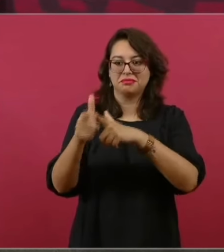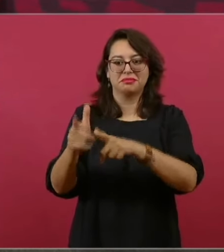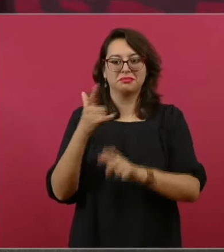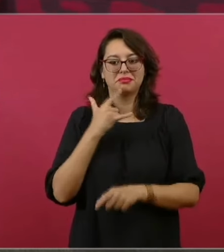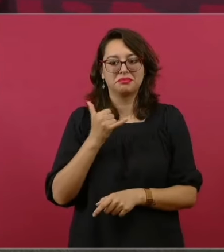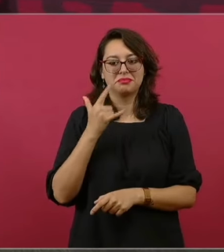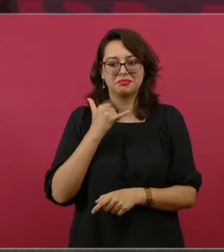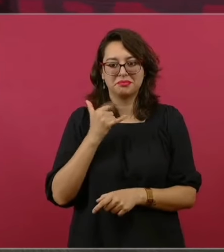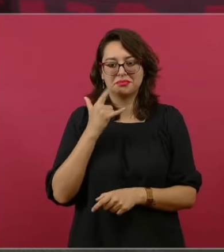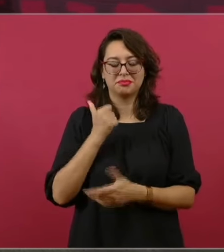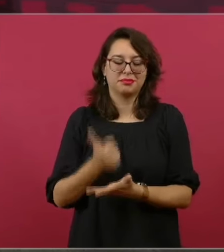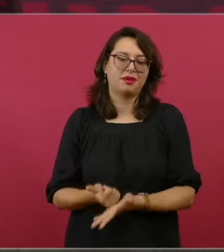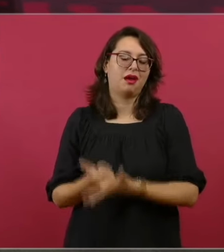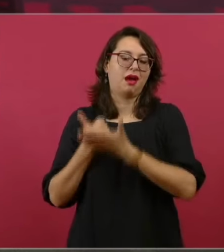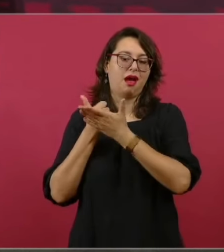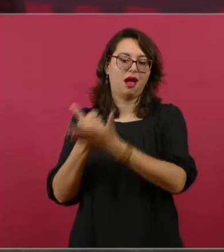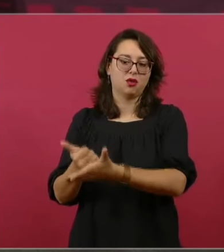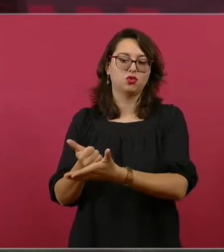ayude mucho.